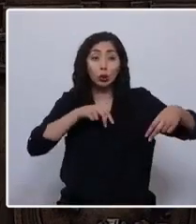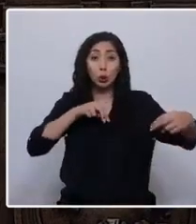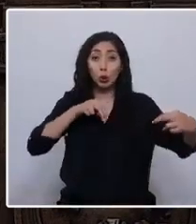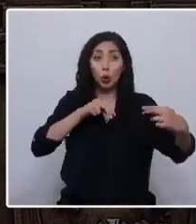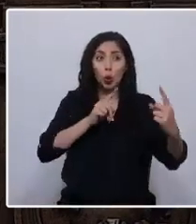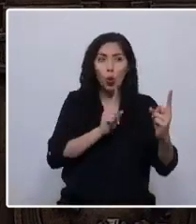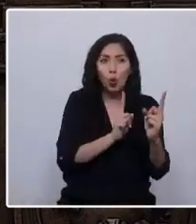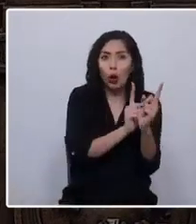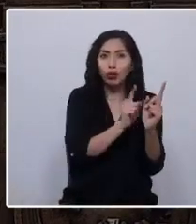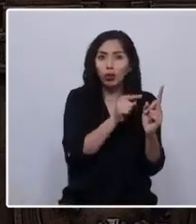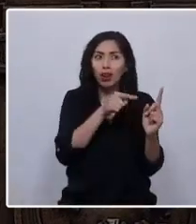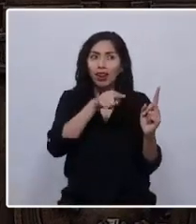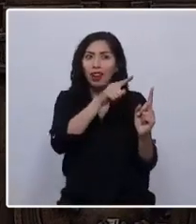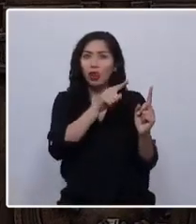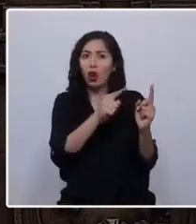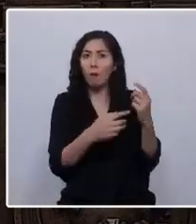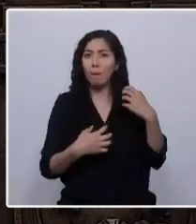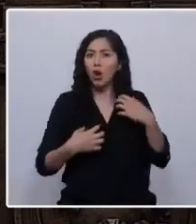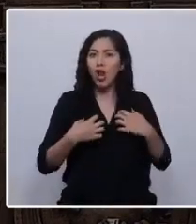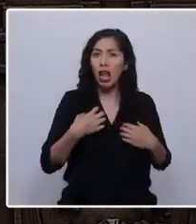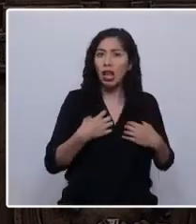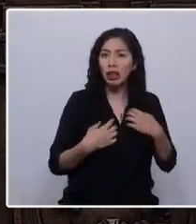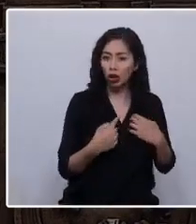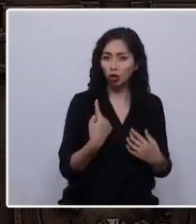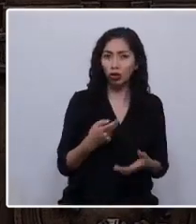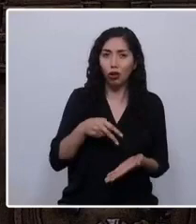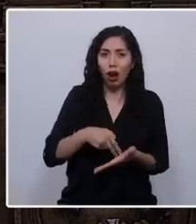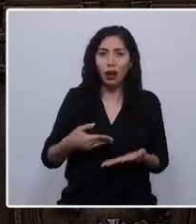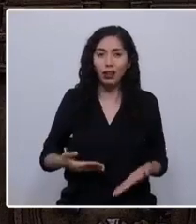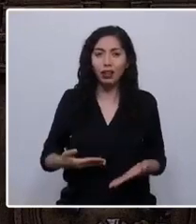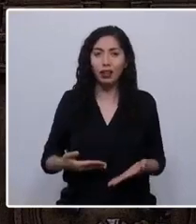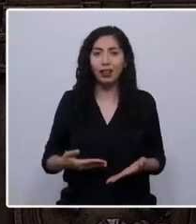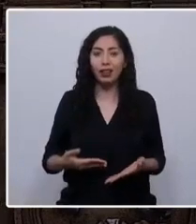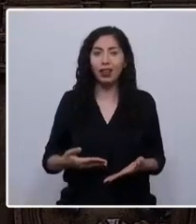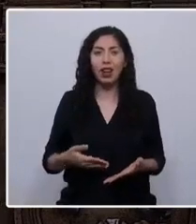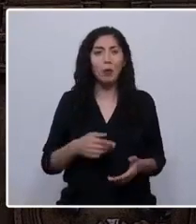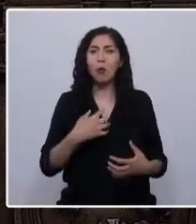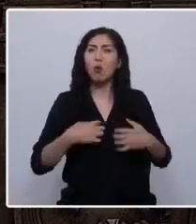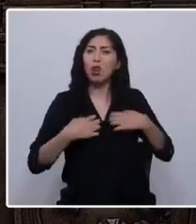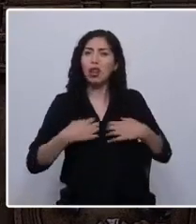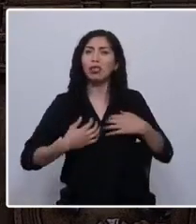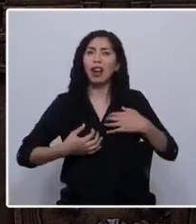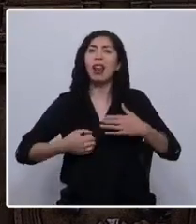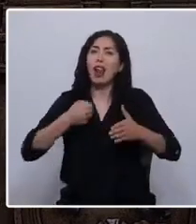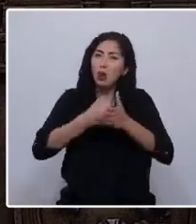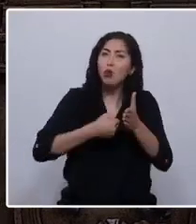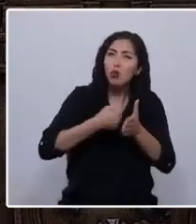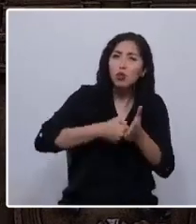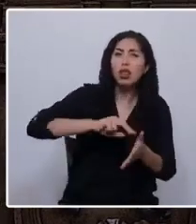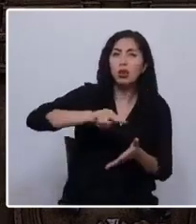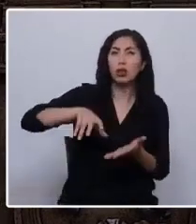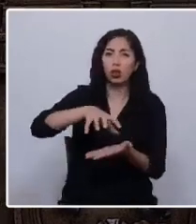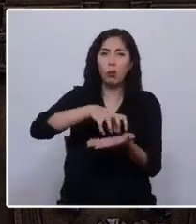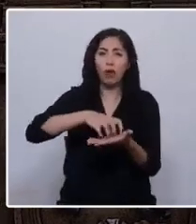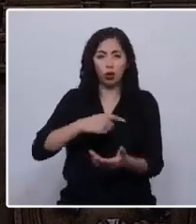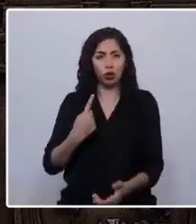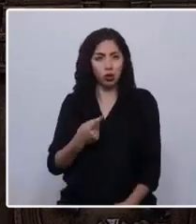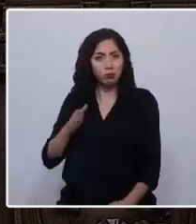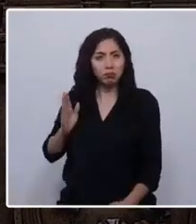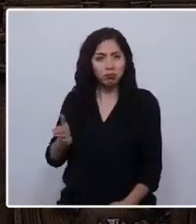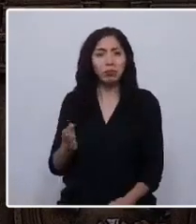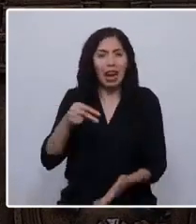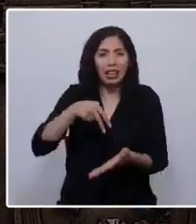a quienes le molesta nuestra presencia y la justa lucha de nuestro pueblo. Nos mantenemos aquí gracias a